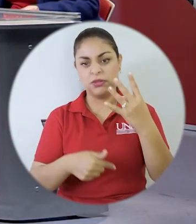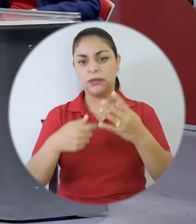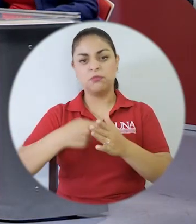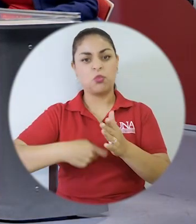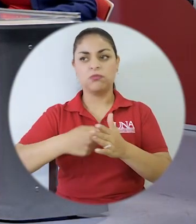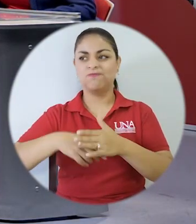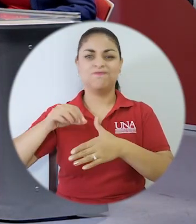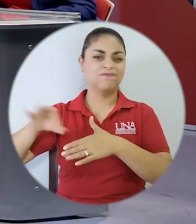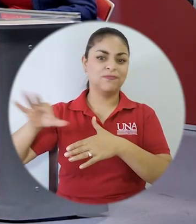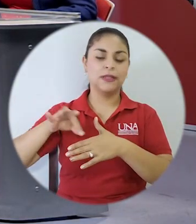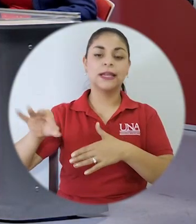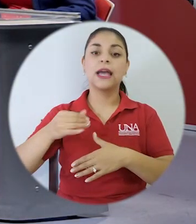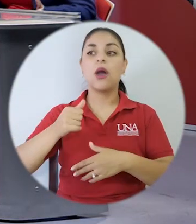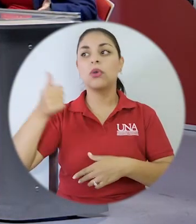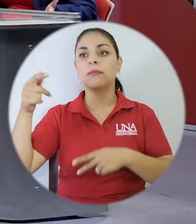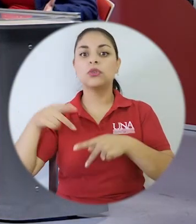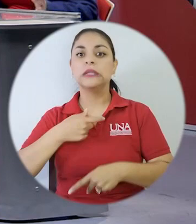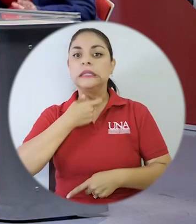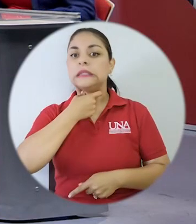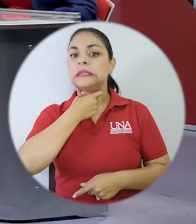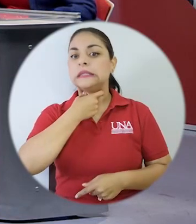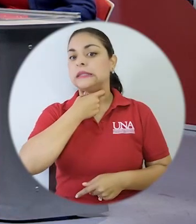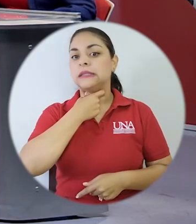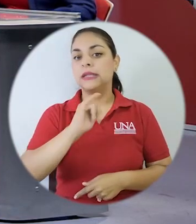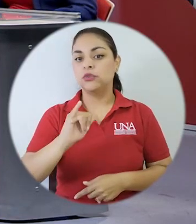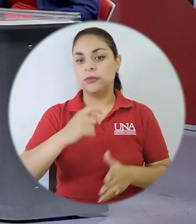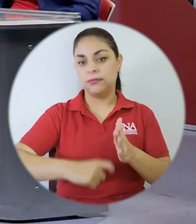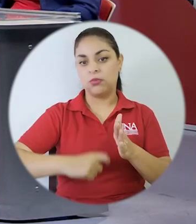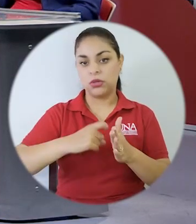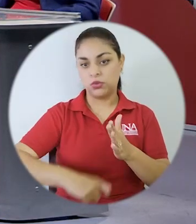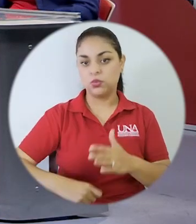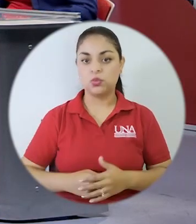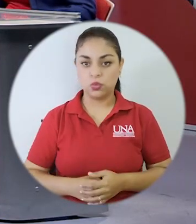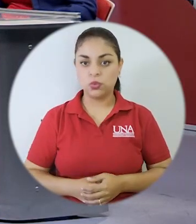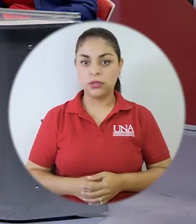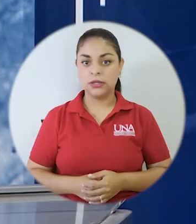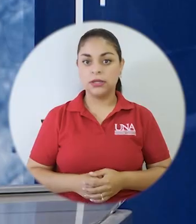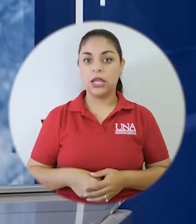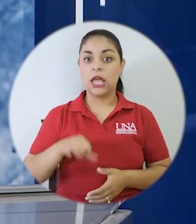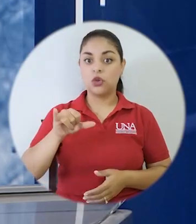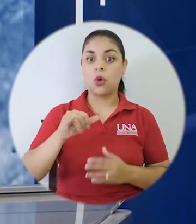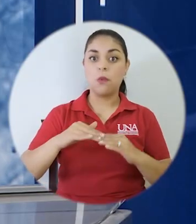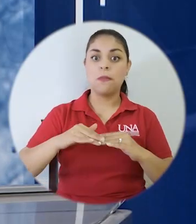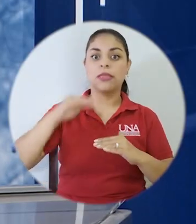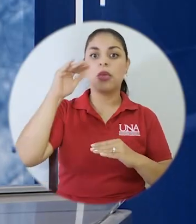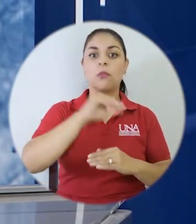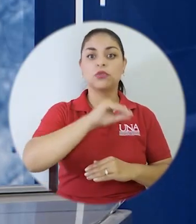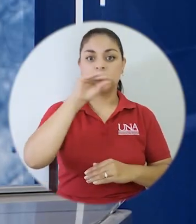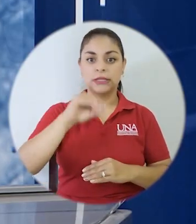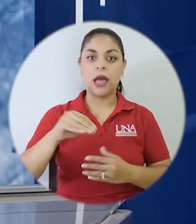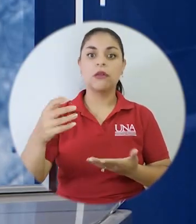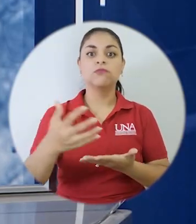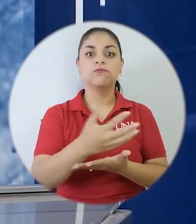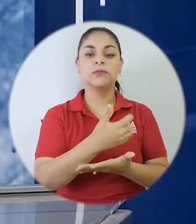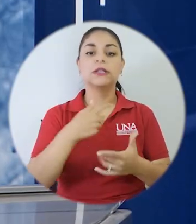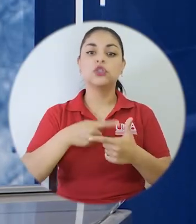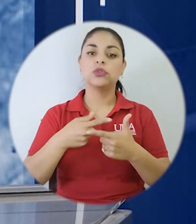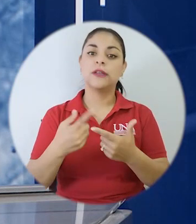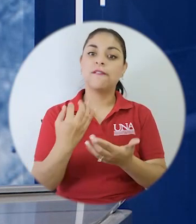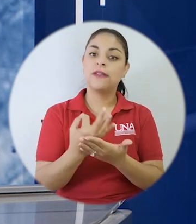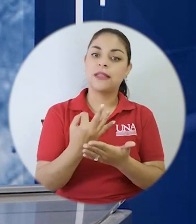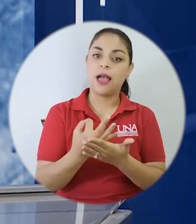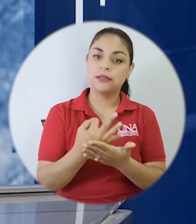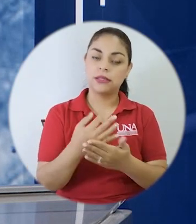desahogadas también algunos sectores? Entonces es un elemento. Se ha demostrado en algunas administraciones, ¿verdad?, que ha aumentado el índice de recaudación, entonces